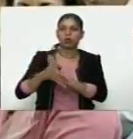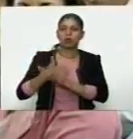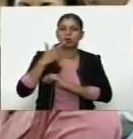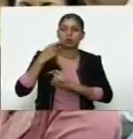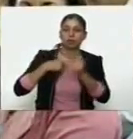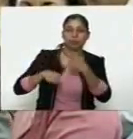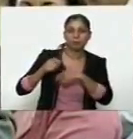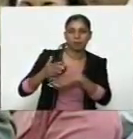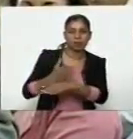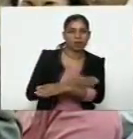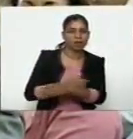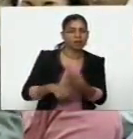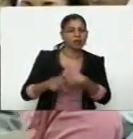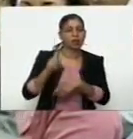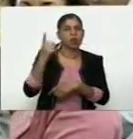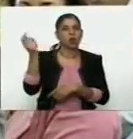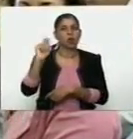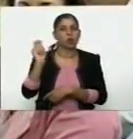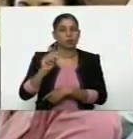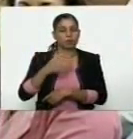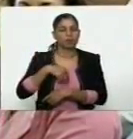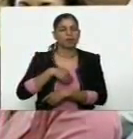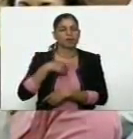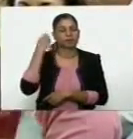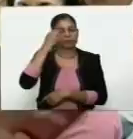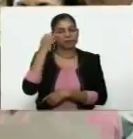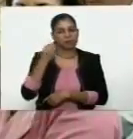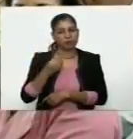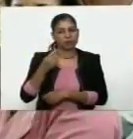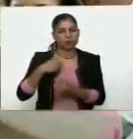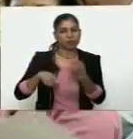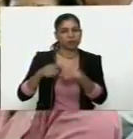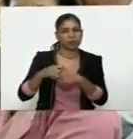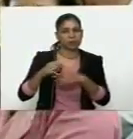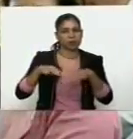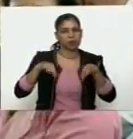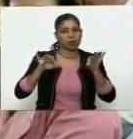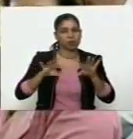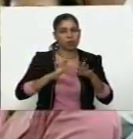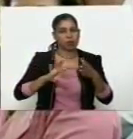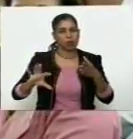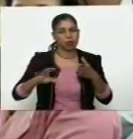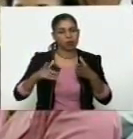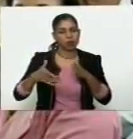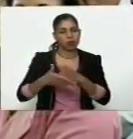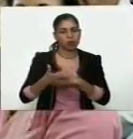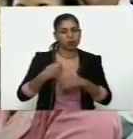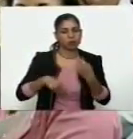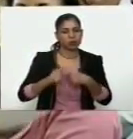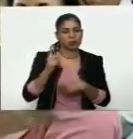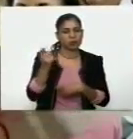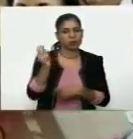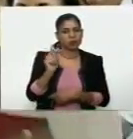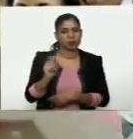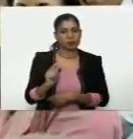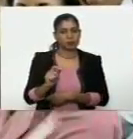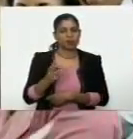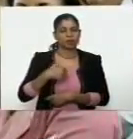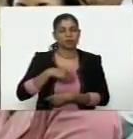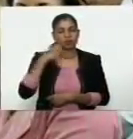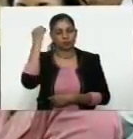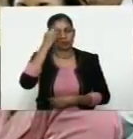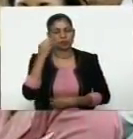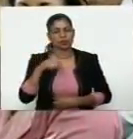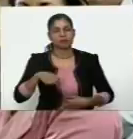del Petro. Un mes exactamente estaba contemplado que durara en el white paper, en el papel blanco, el ajo de ruta, como efectivamente duró. Habíamos previsto